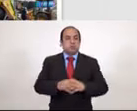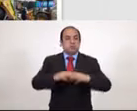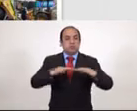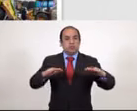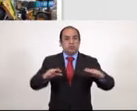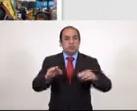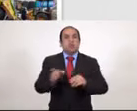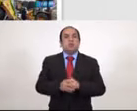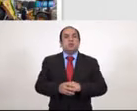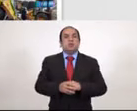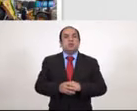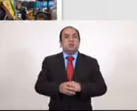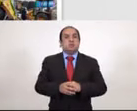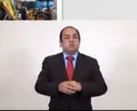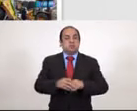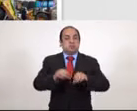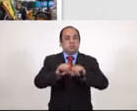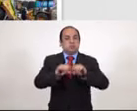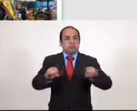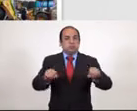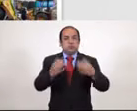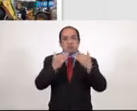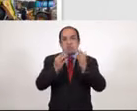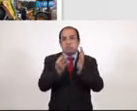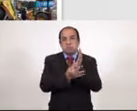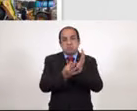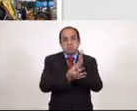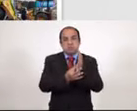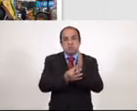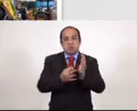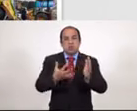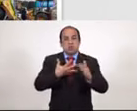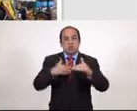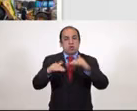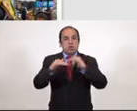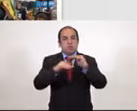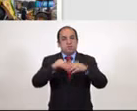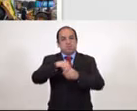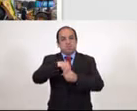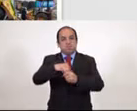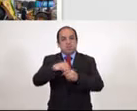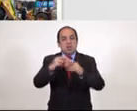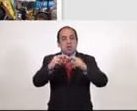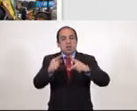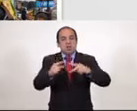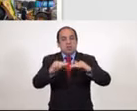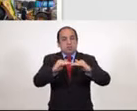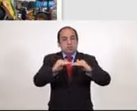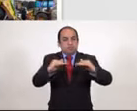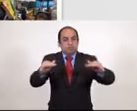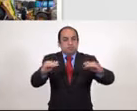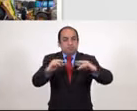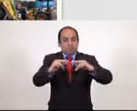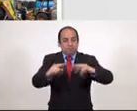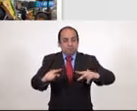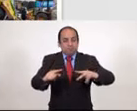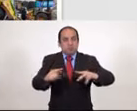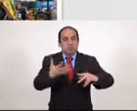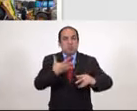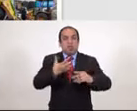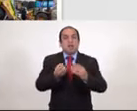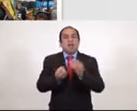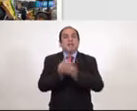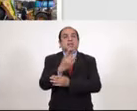acero. Saturó el suelo y rompió la carpeta asfáltica, provocando la salida del agua